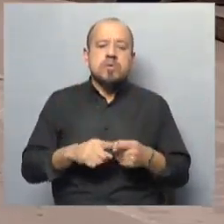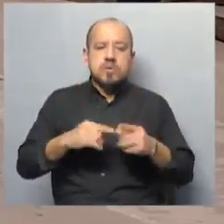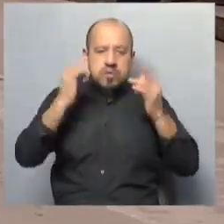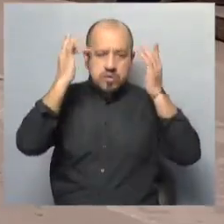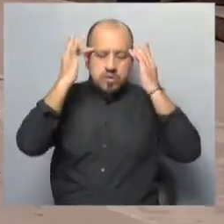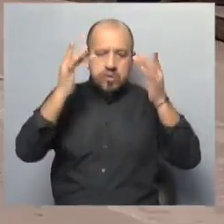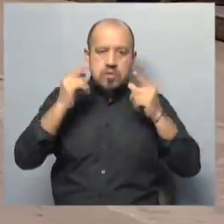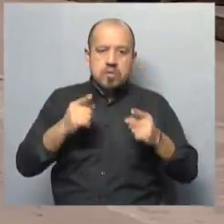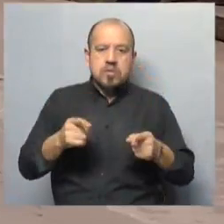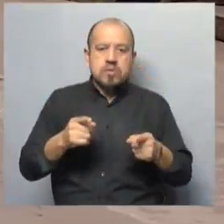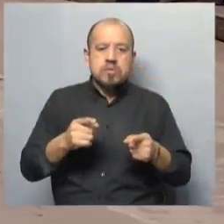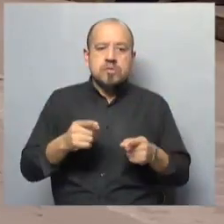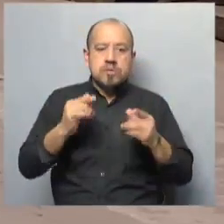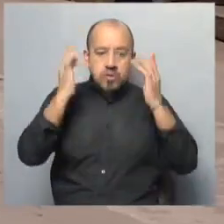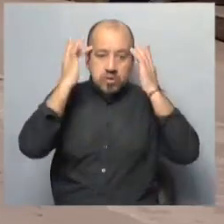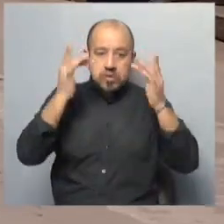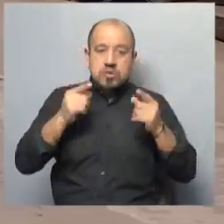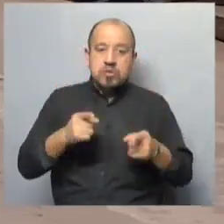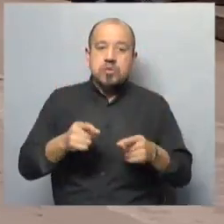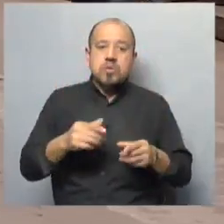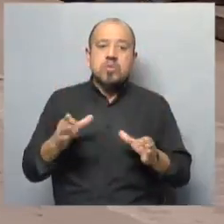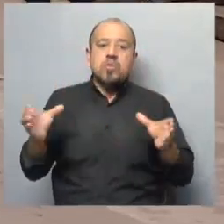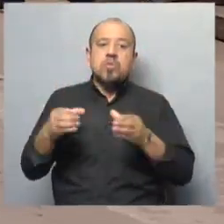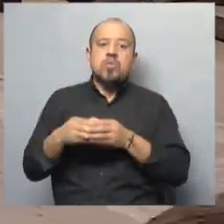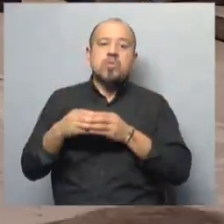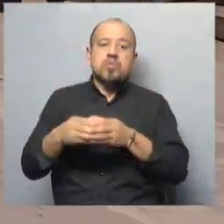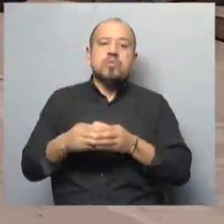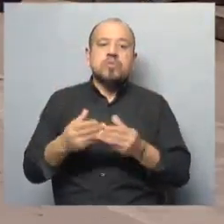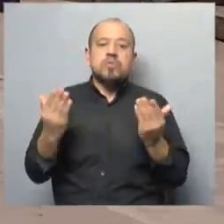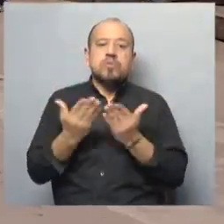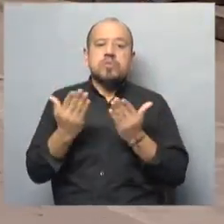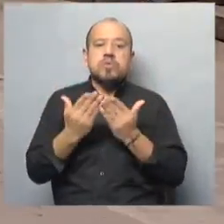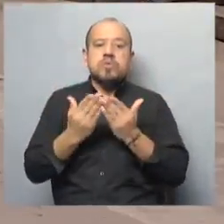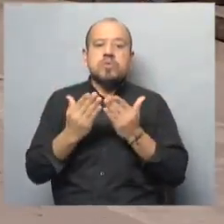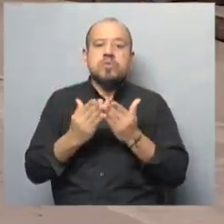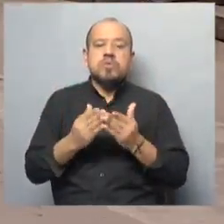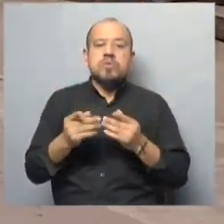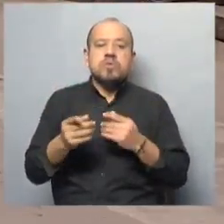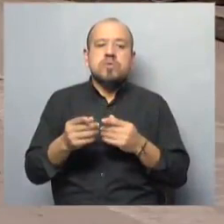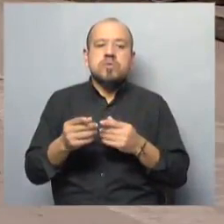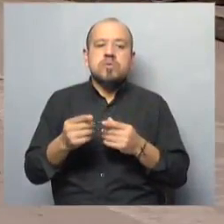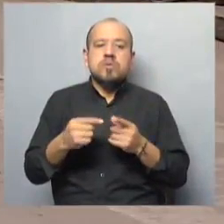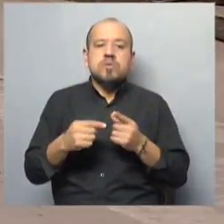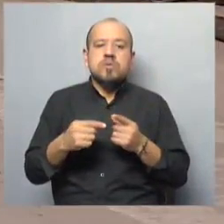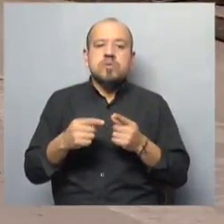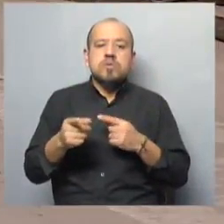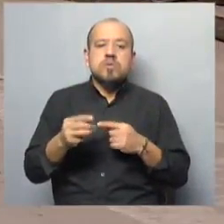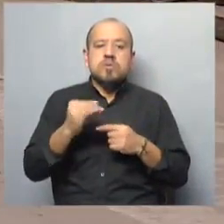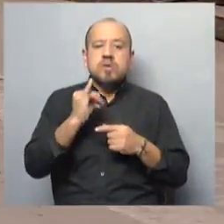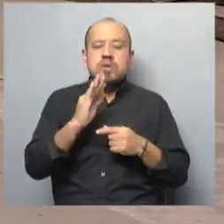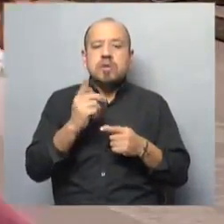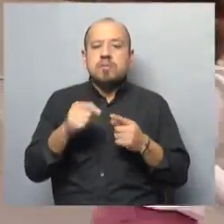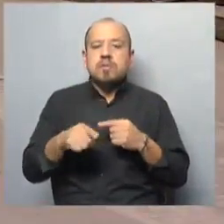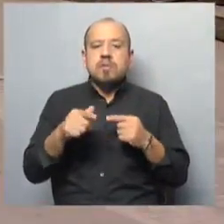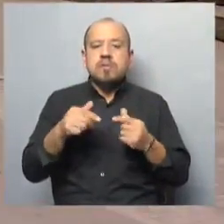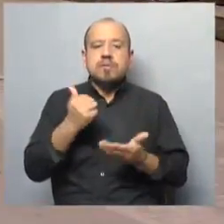educación. Sobre la educación, además, hubo una delegación de estudiantes de educación, de formación en educación, que estuvo